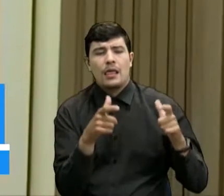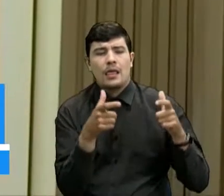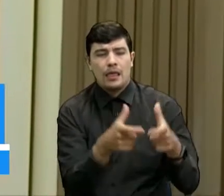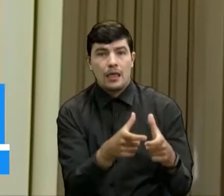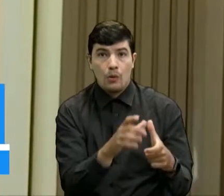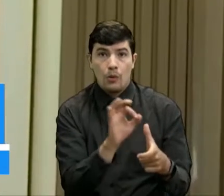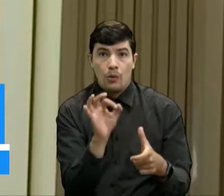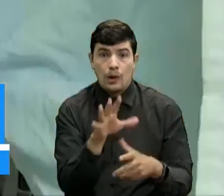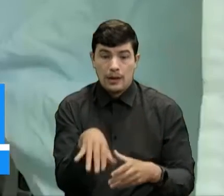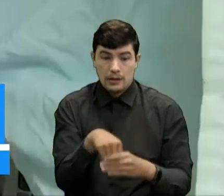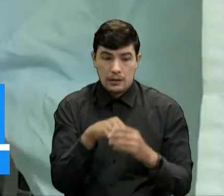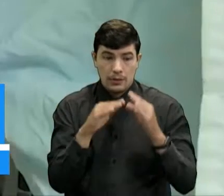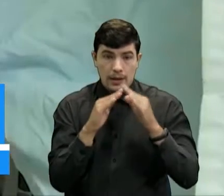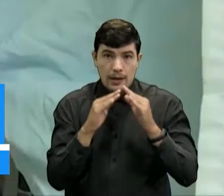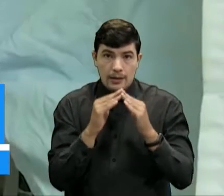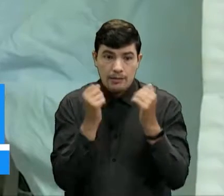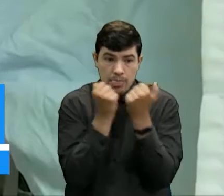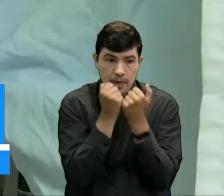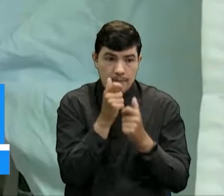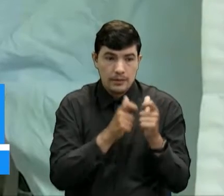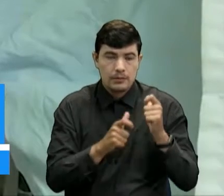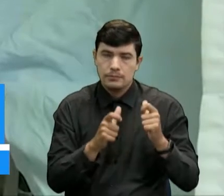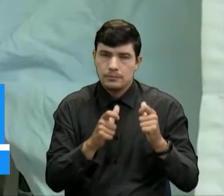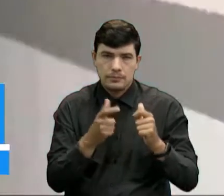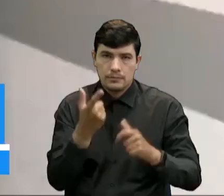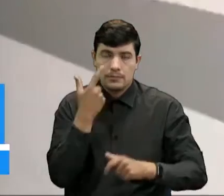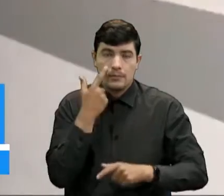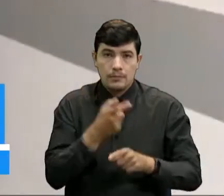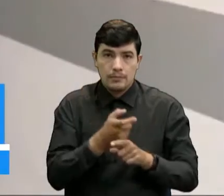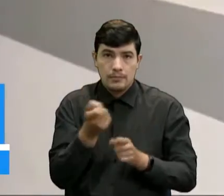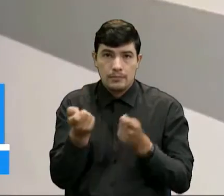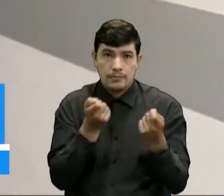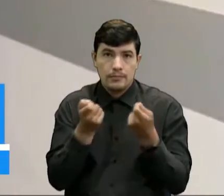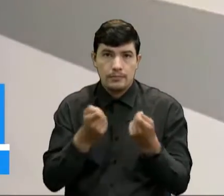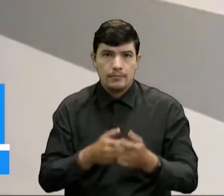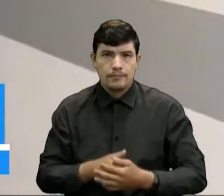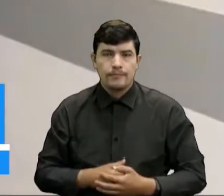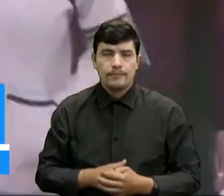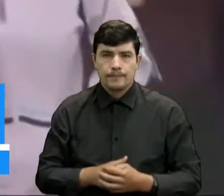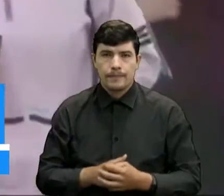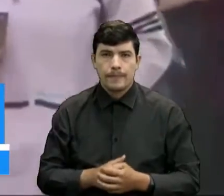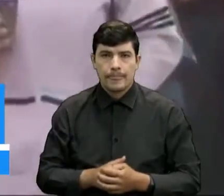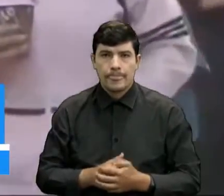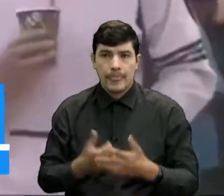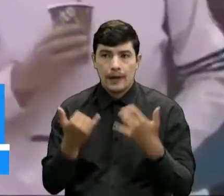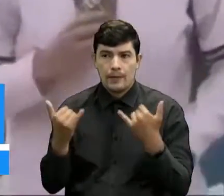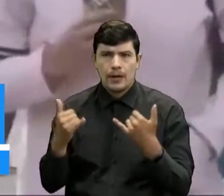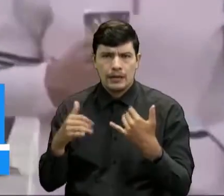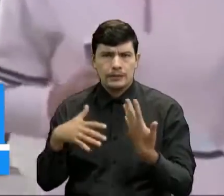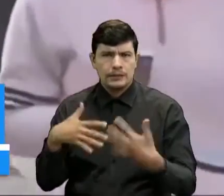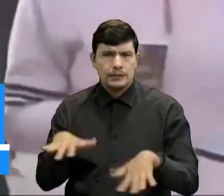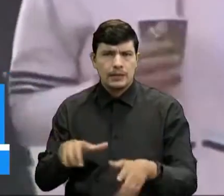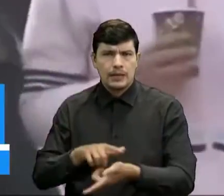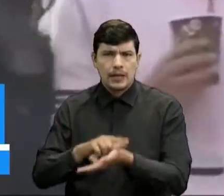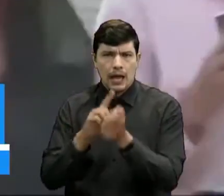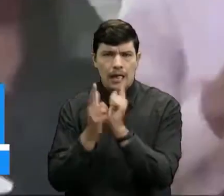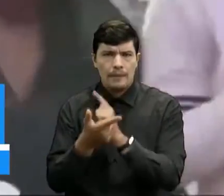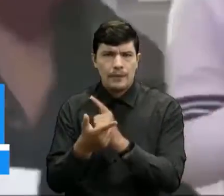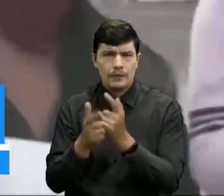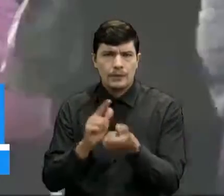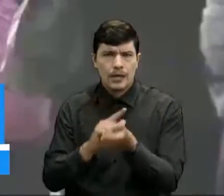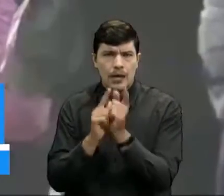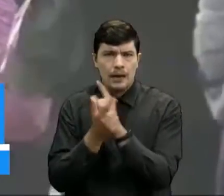del hogar. Una de las variaciones que ha presentado el COVID-19 es que está afectando a los jóvenes. Se ve un